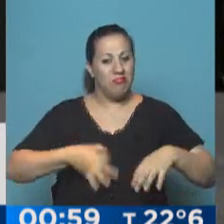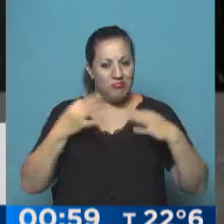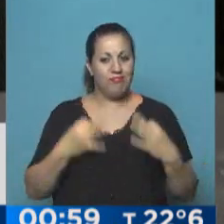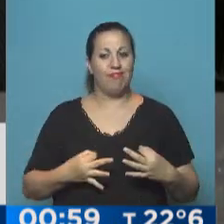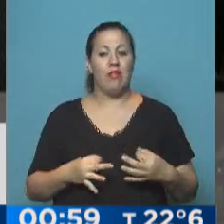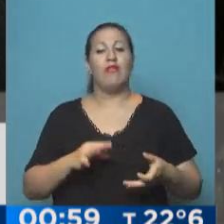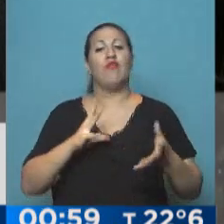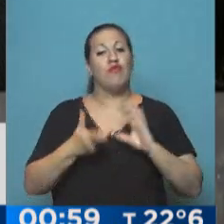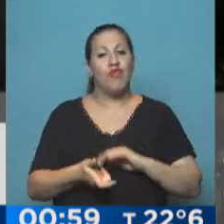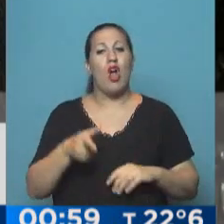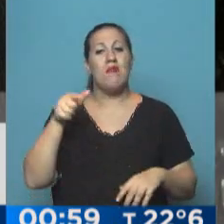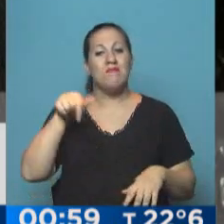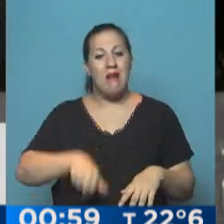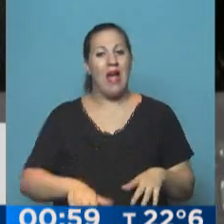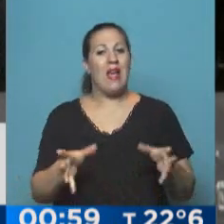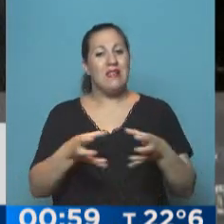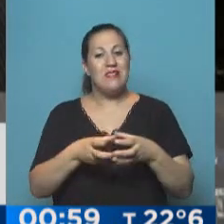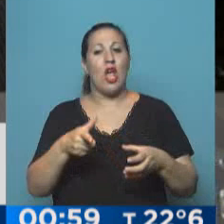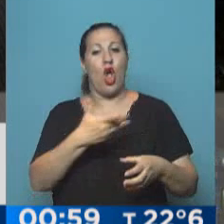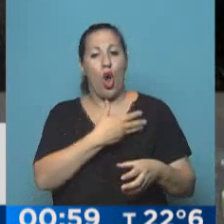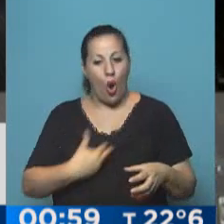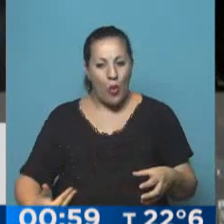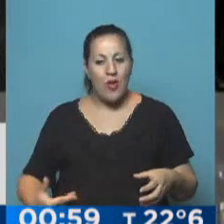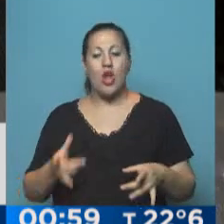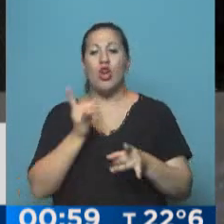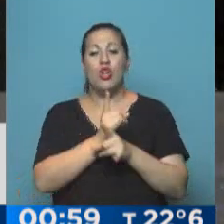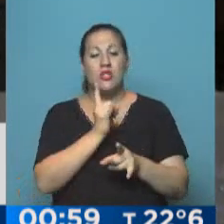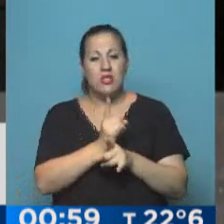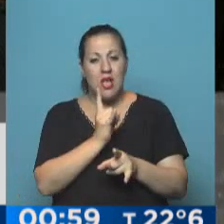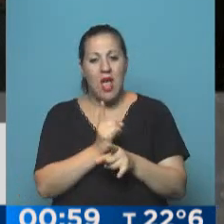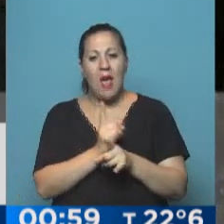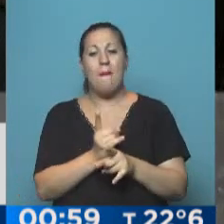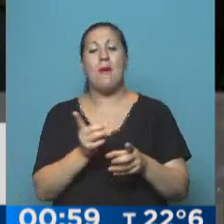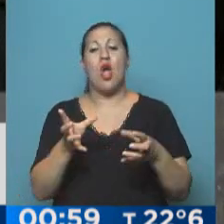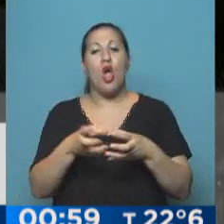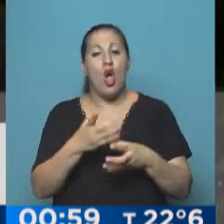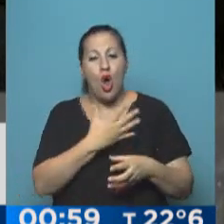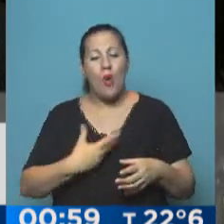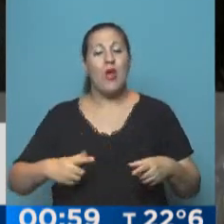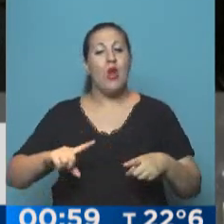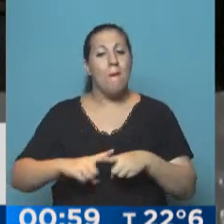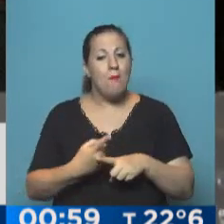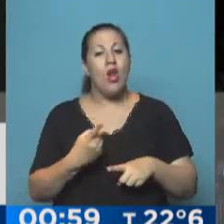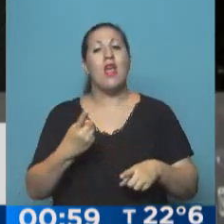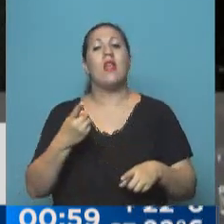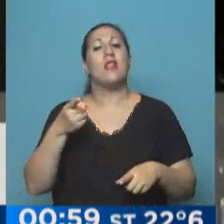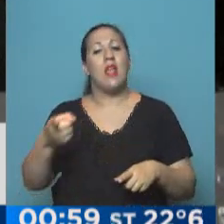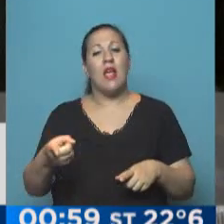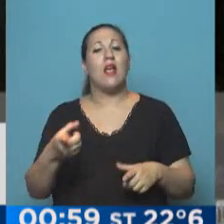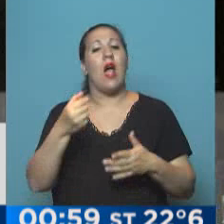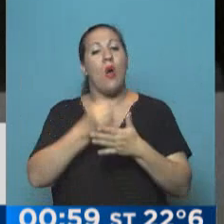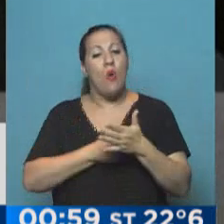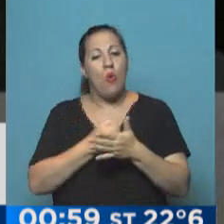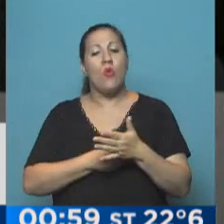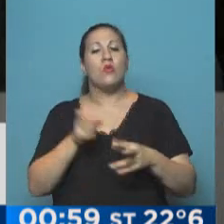la característica que ha tenido este proyecto, que siempre ha sido un proyecto político en pos de ampliar,